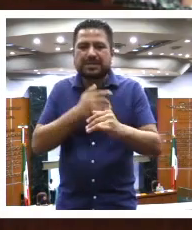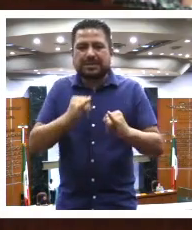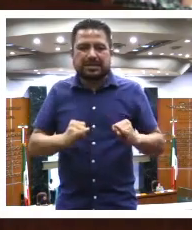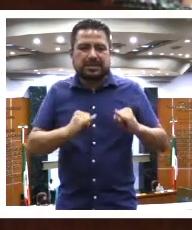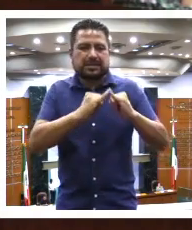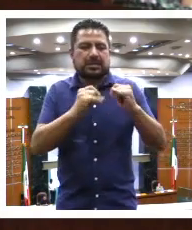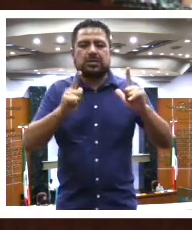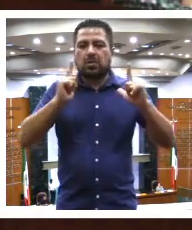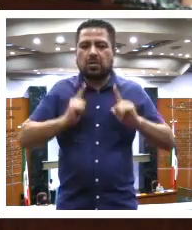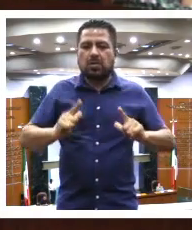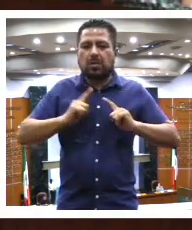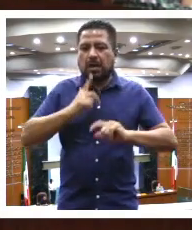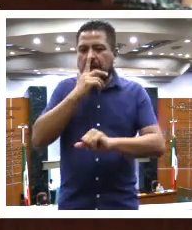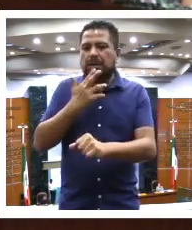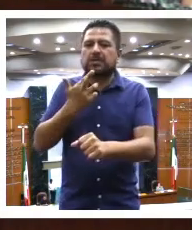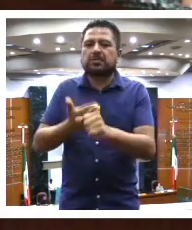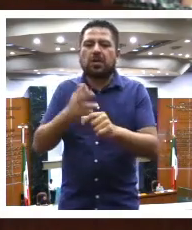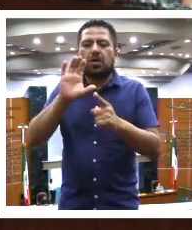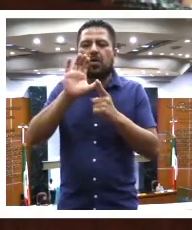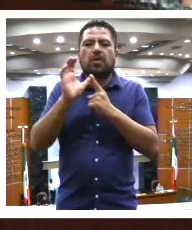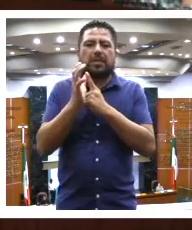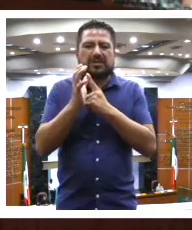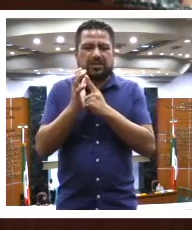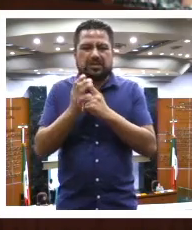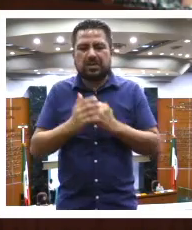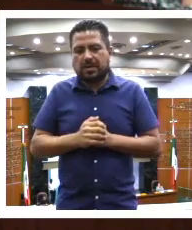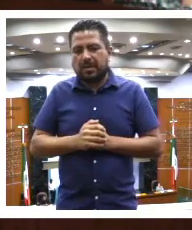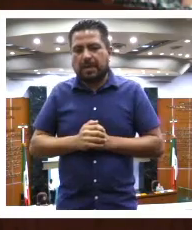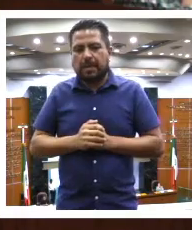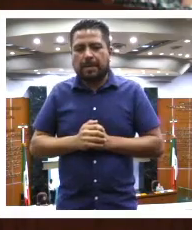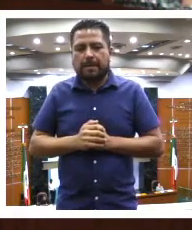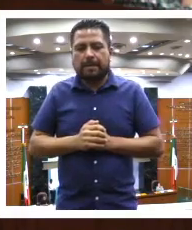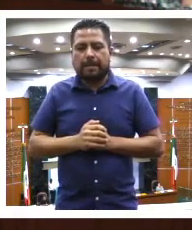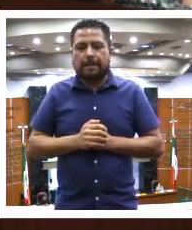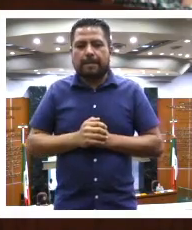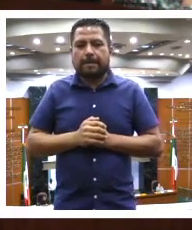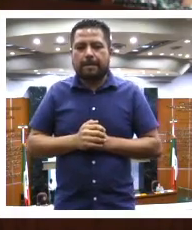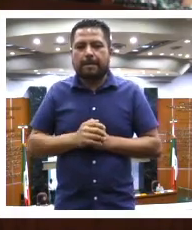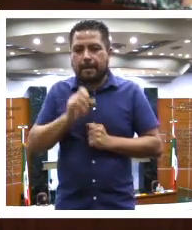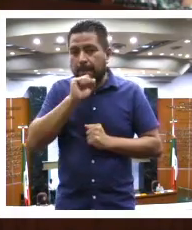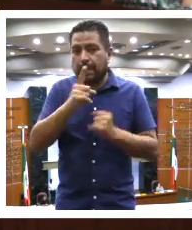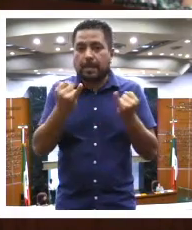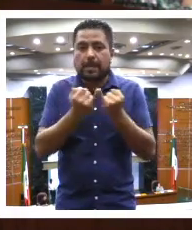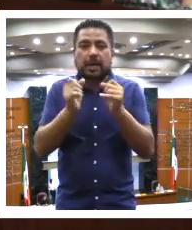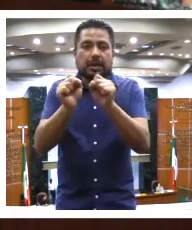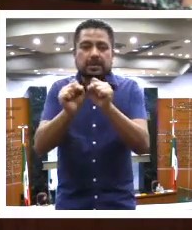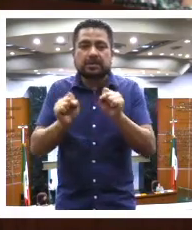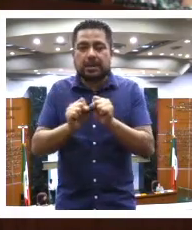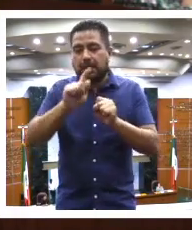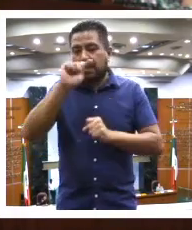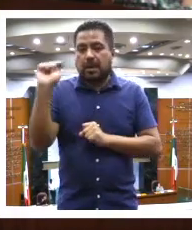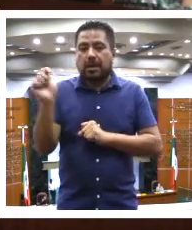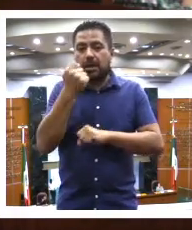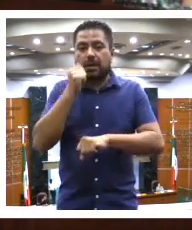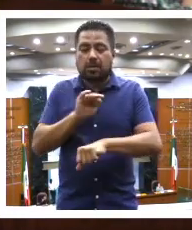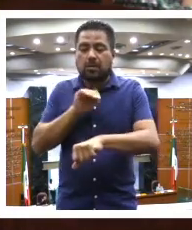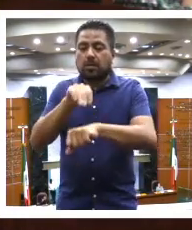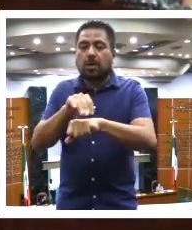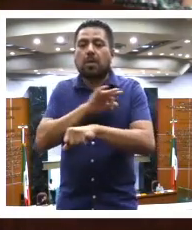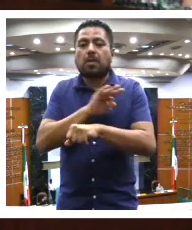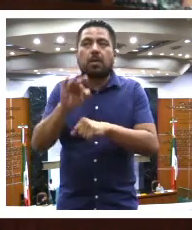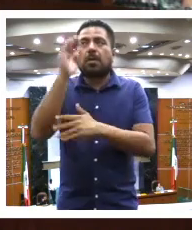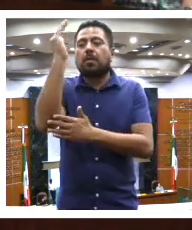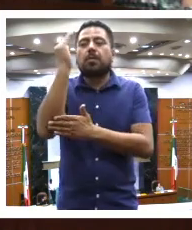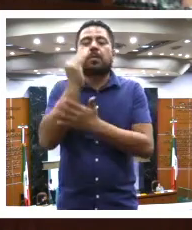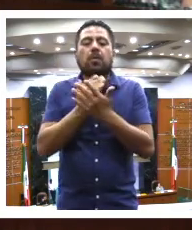instancias judiciales a los responsables de la comisión de un delito al contar con estos sistemas tecnológicos permitirá reducir